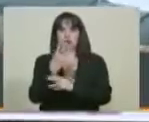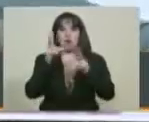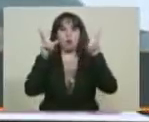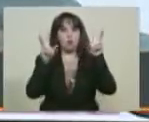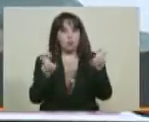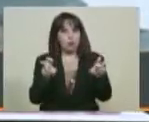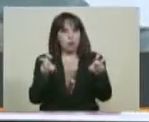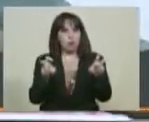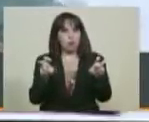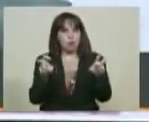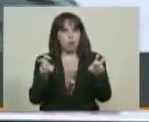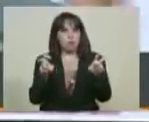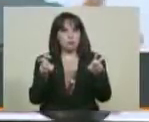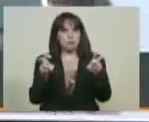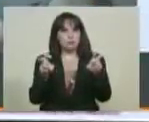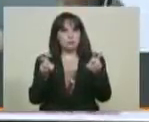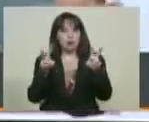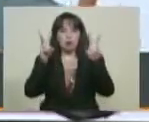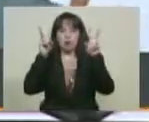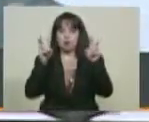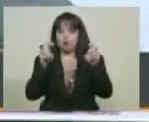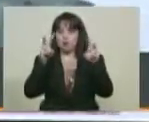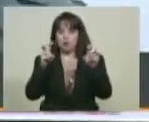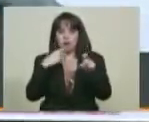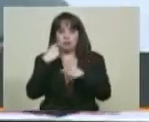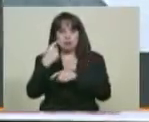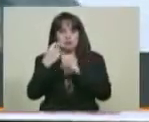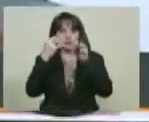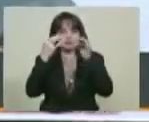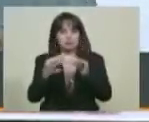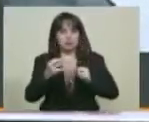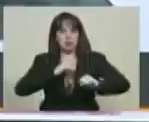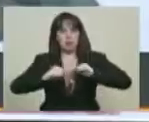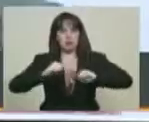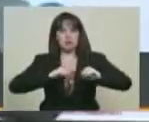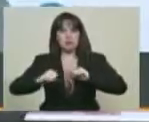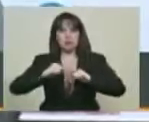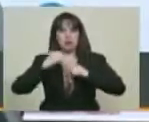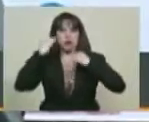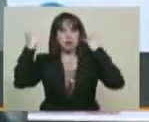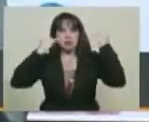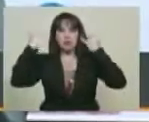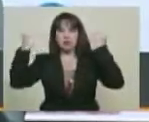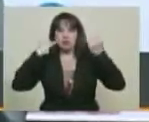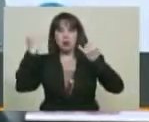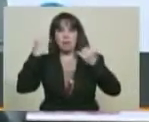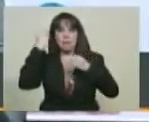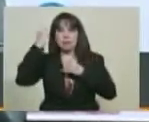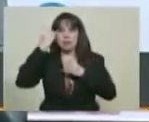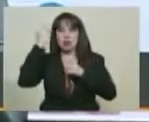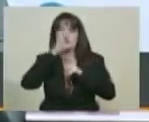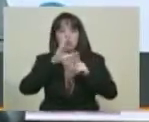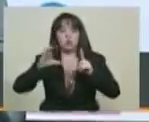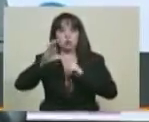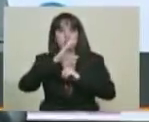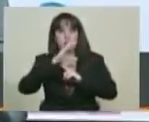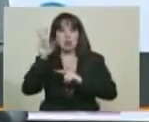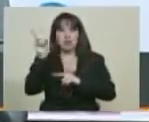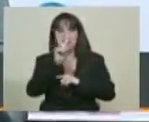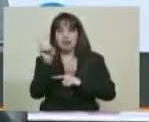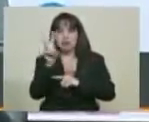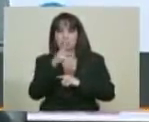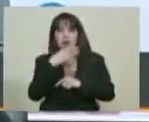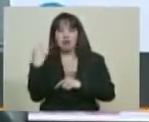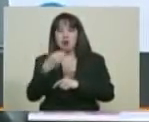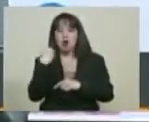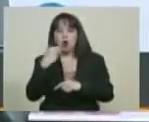nuevo, renovado, valga la expresión, y poderoso movimiento de intelectuales, pensadores y cultores de Venezuela, del seno